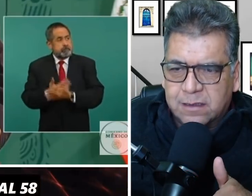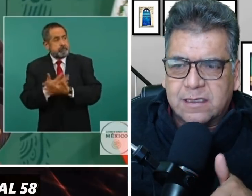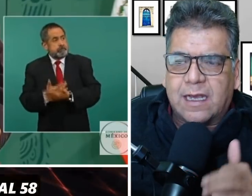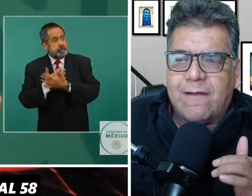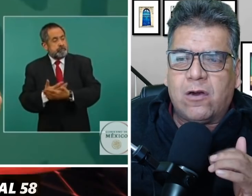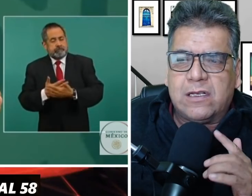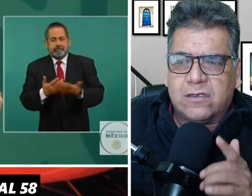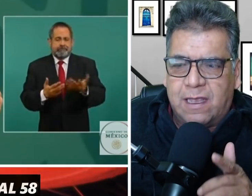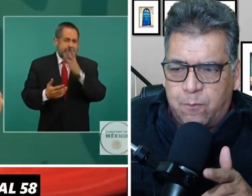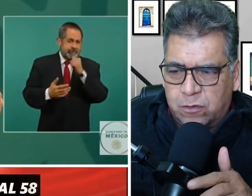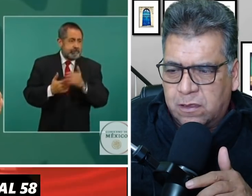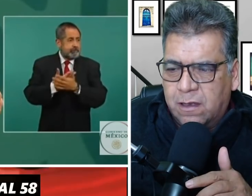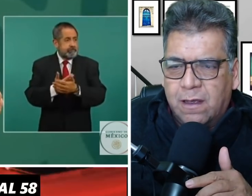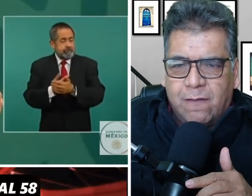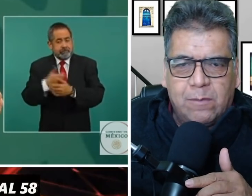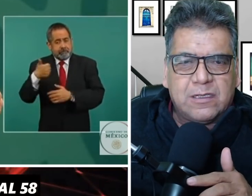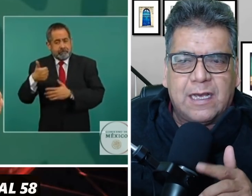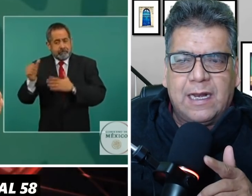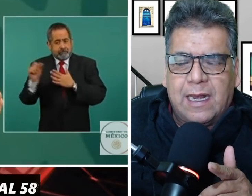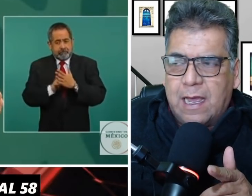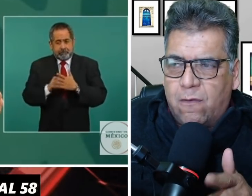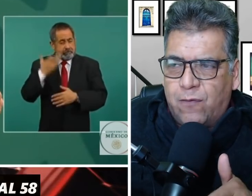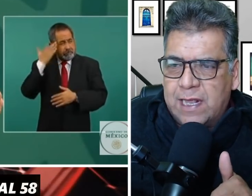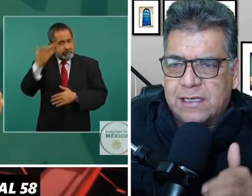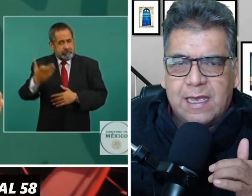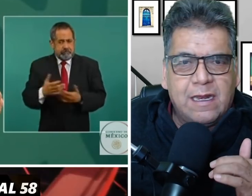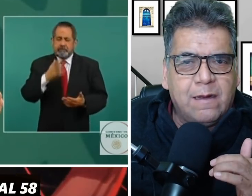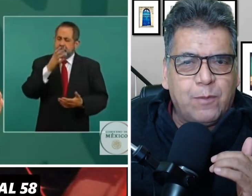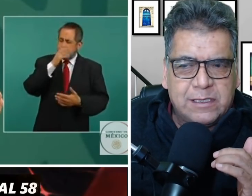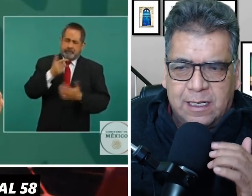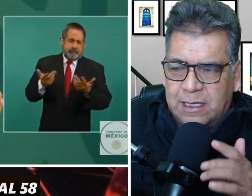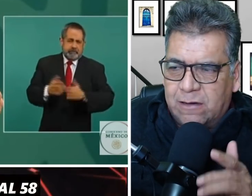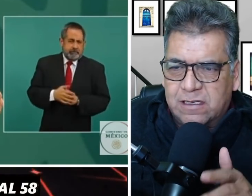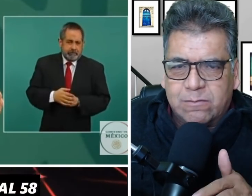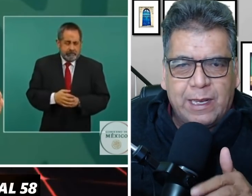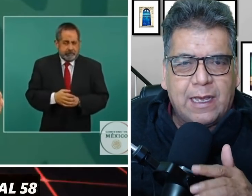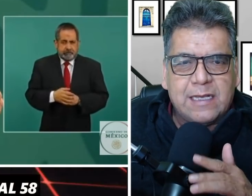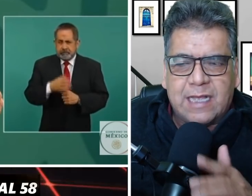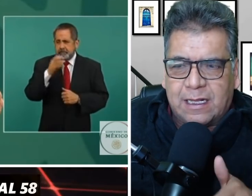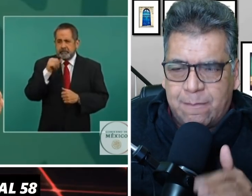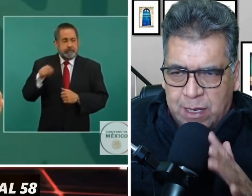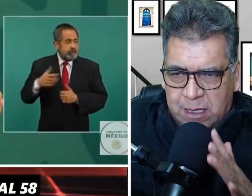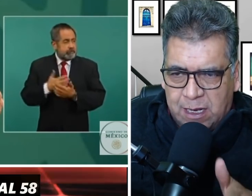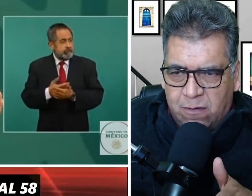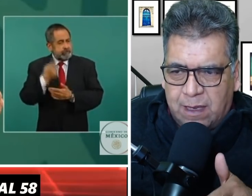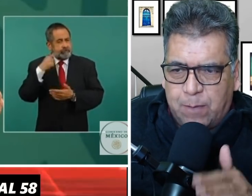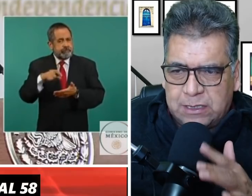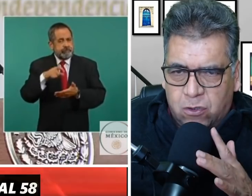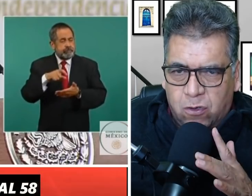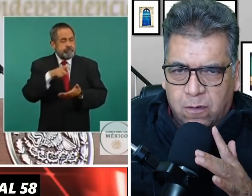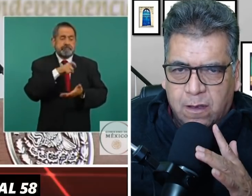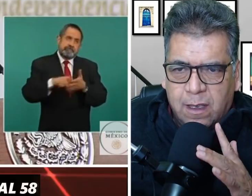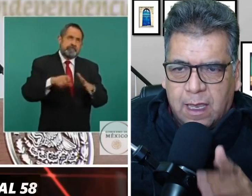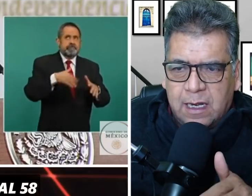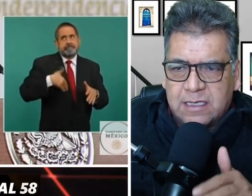regañaran. Se acabaron esos tiempos. Vamos a ir a la conferencia. El presidente nos explica exactamente lo que